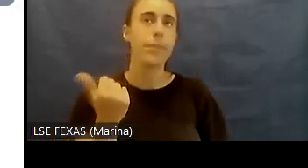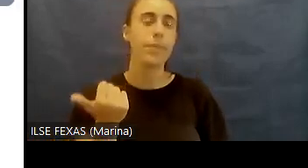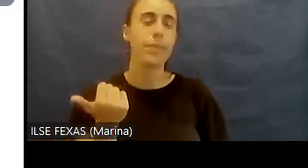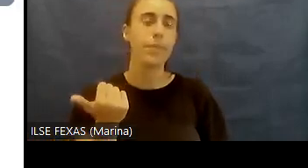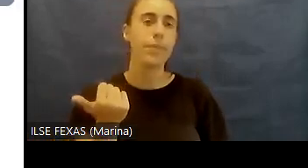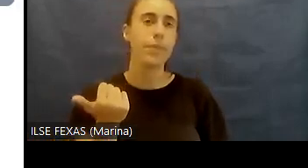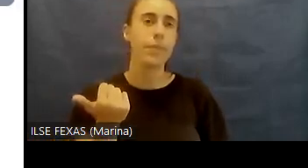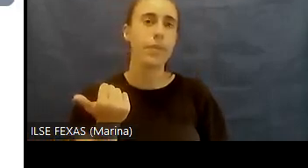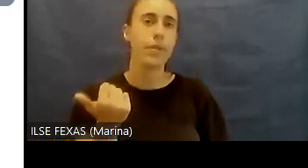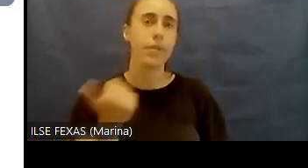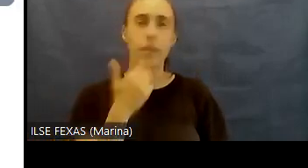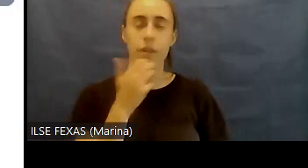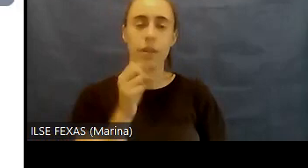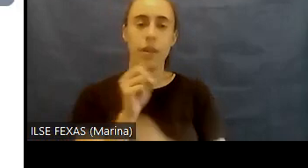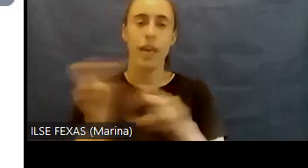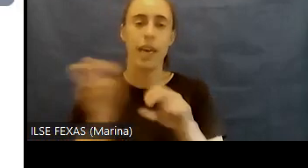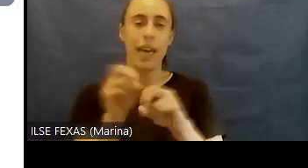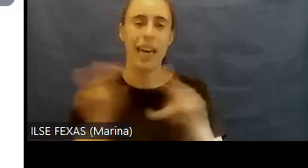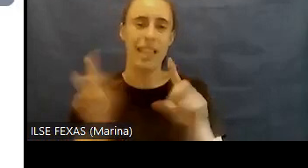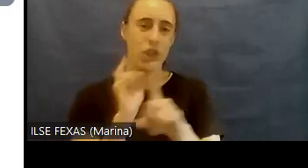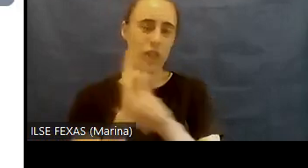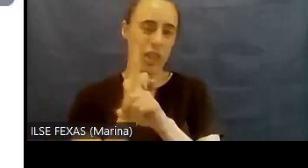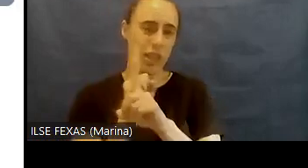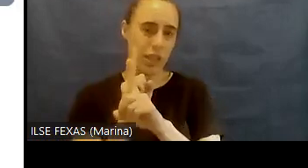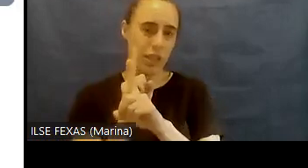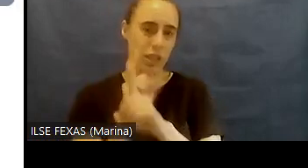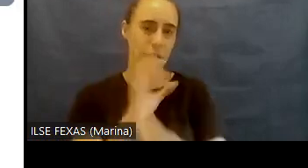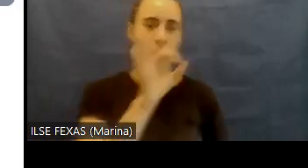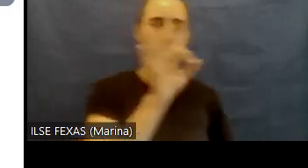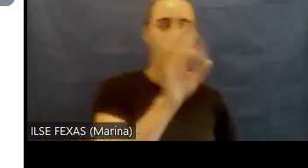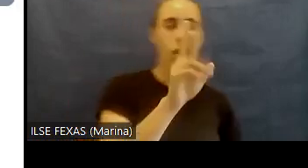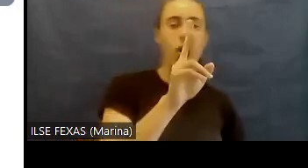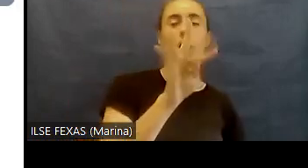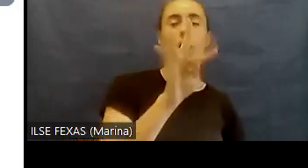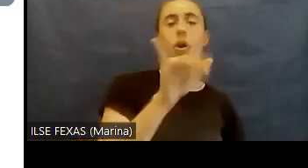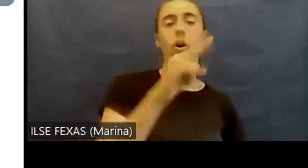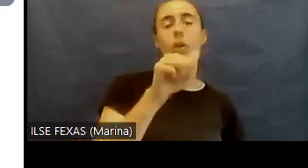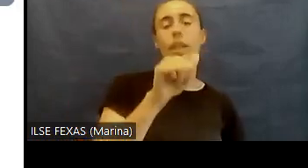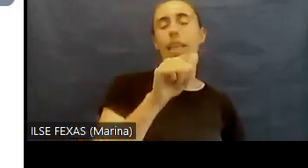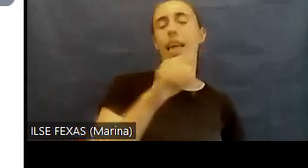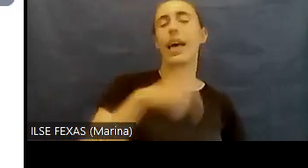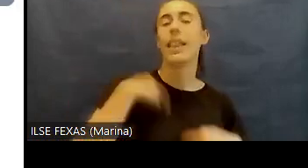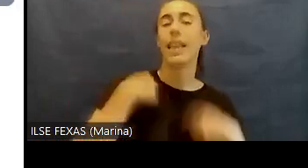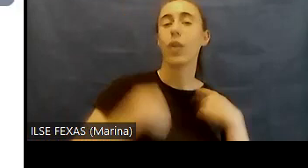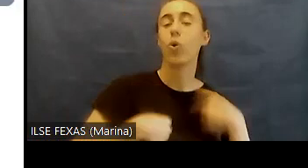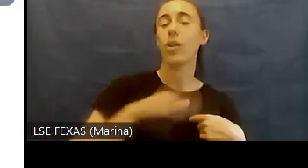más antioxidantes, a flavonoides y demás. La ortiga va muy bien a nivel circulatorio, pero a nivel circulatorio, a nivel